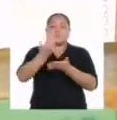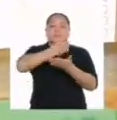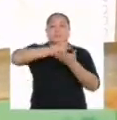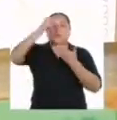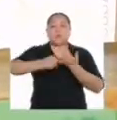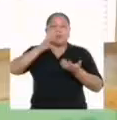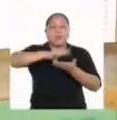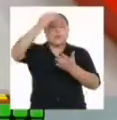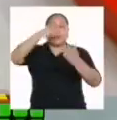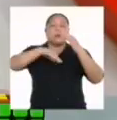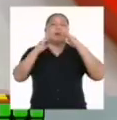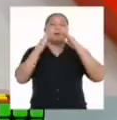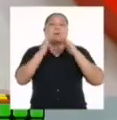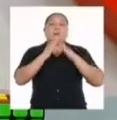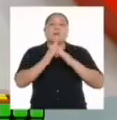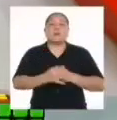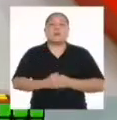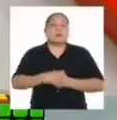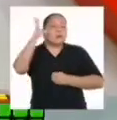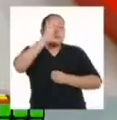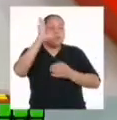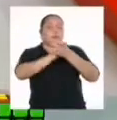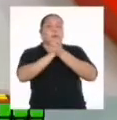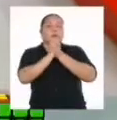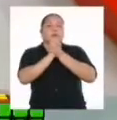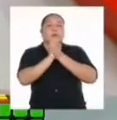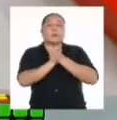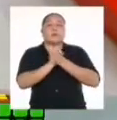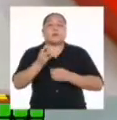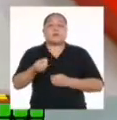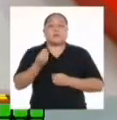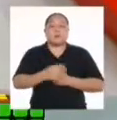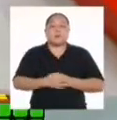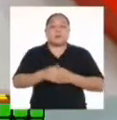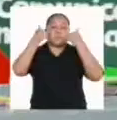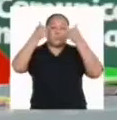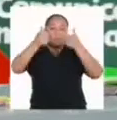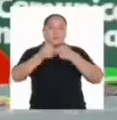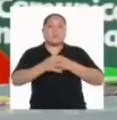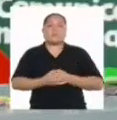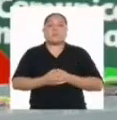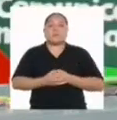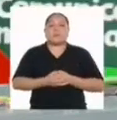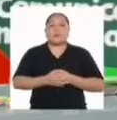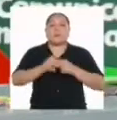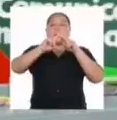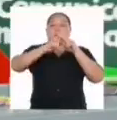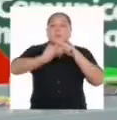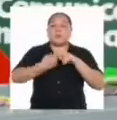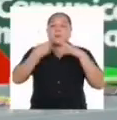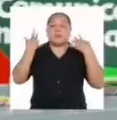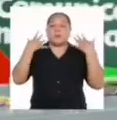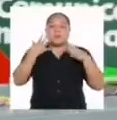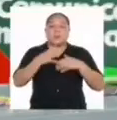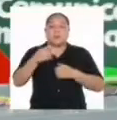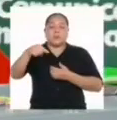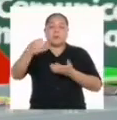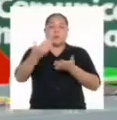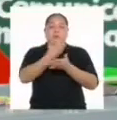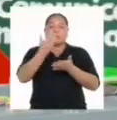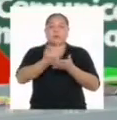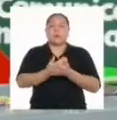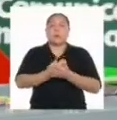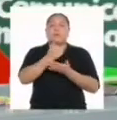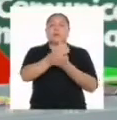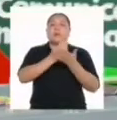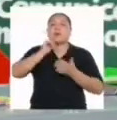de Aprendo en Casa. Hola, amigas y amigos, espero que estén bien. Comencemos de inmediato nuestro segmento